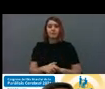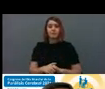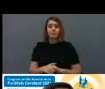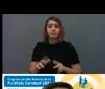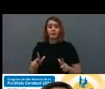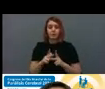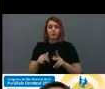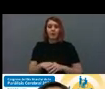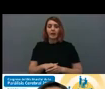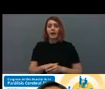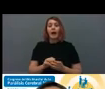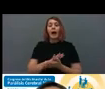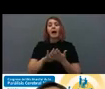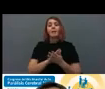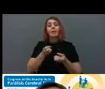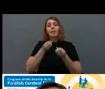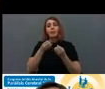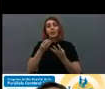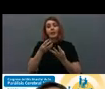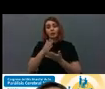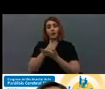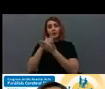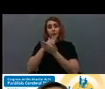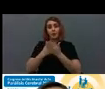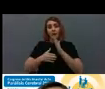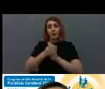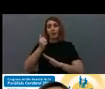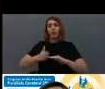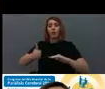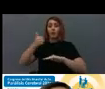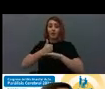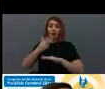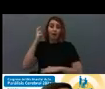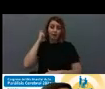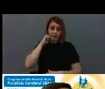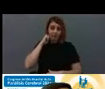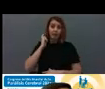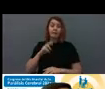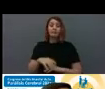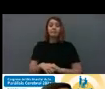no más lejos de los datos que nos arroja el estudio de la Confederación ASPACE,